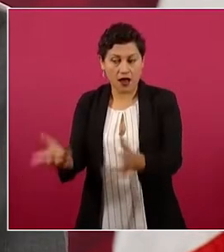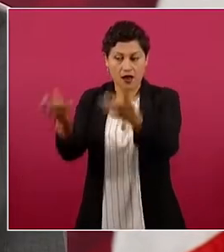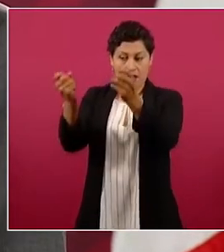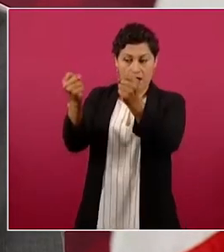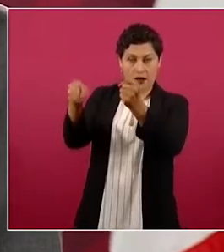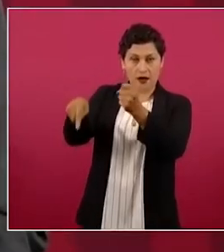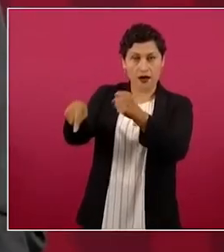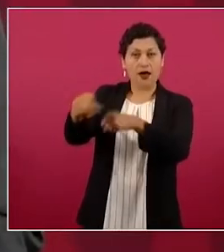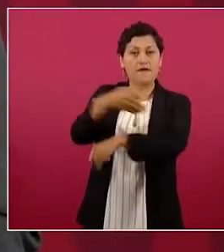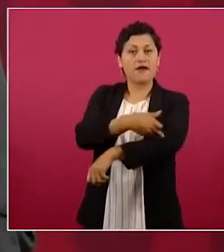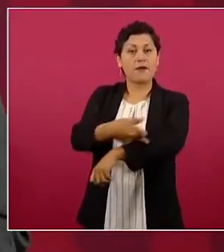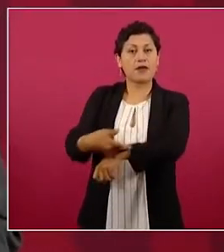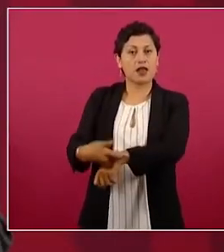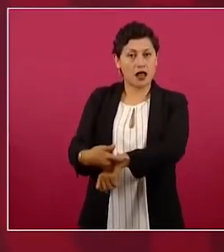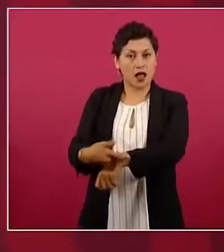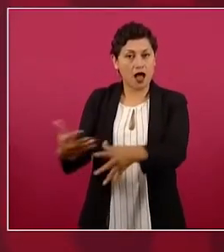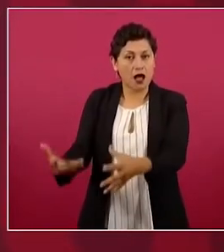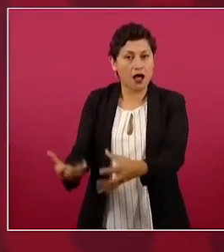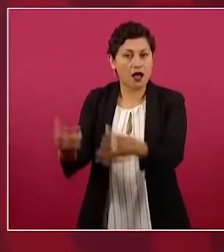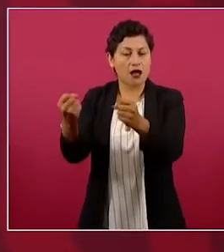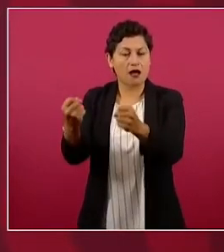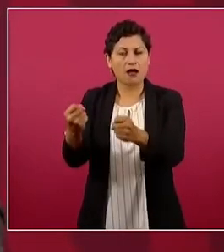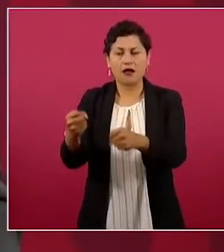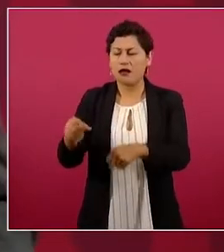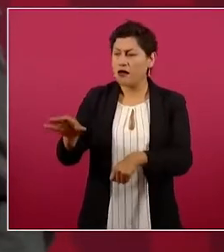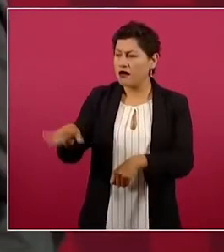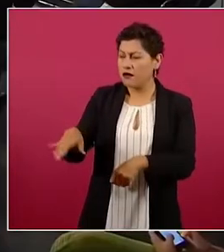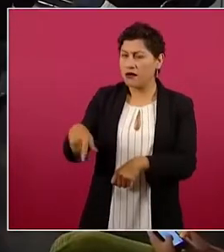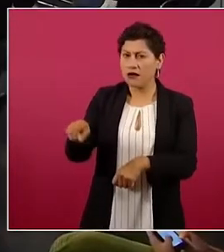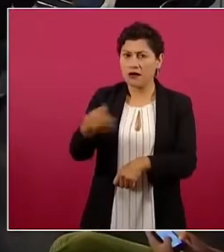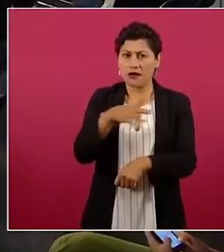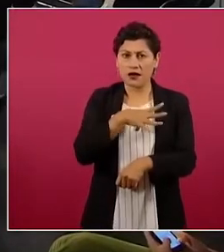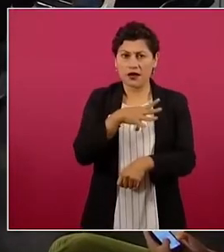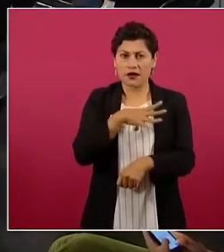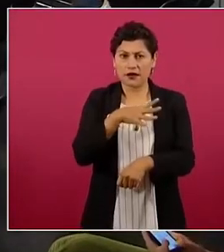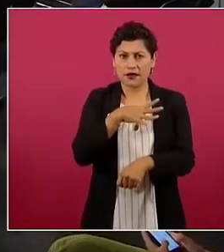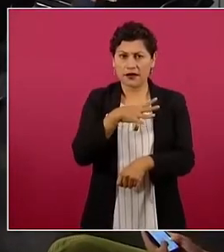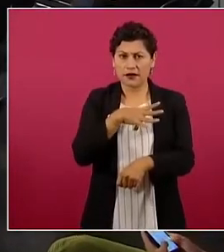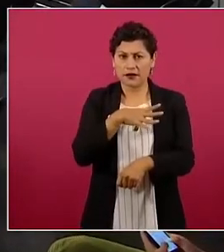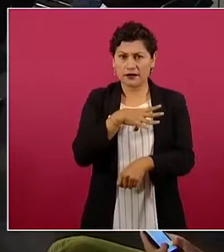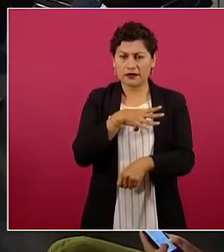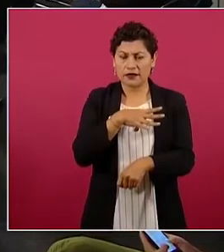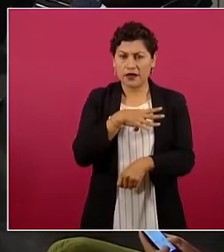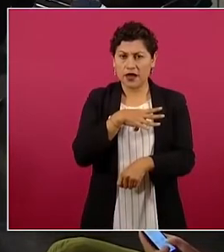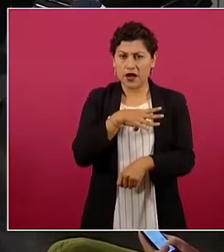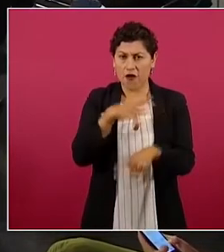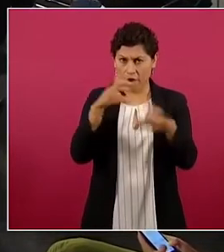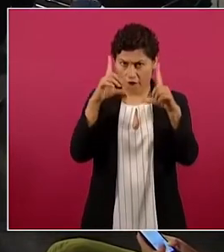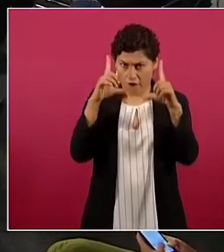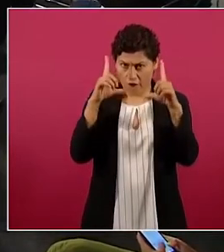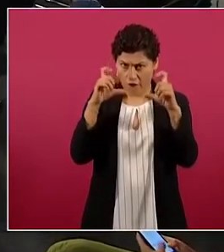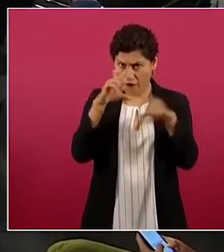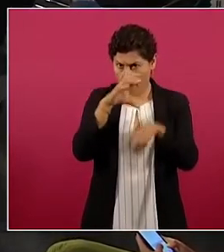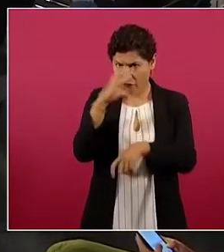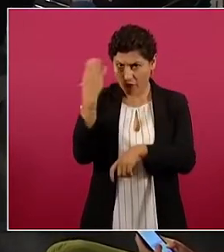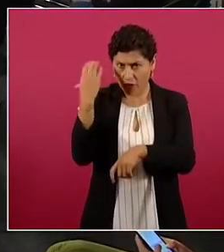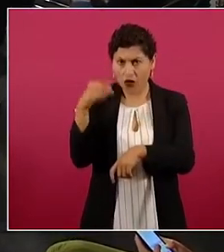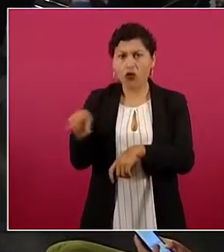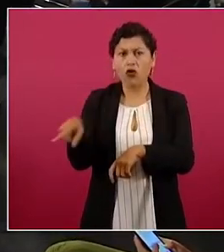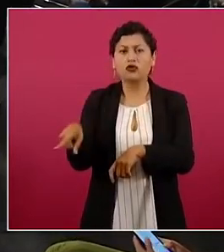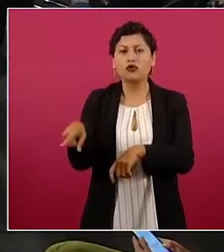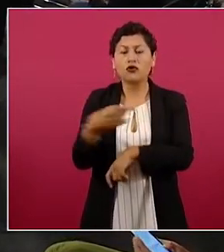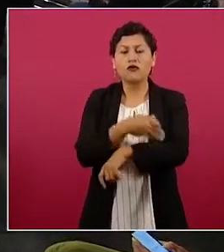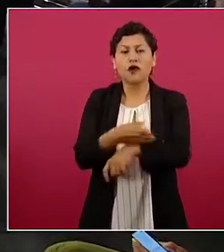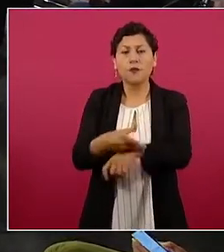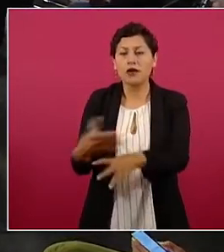familia. No sé si tienes la foto de la familia que se rescató